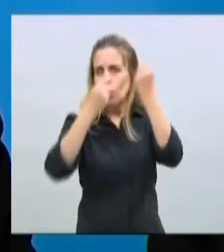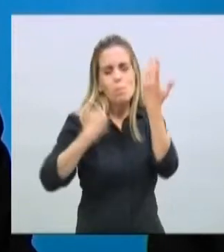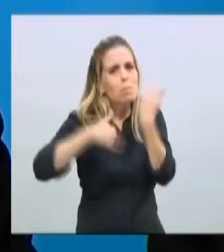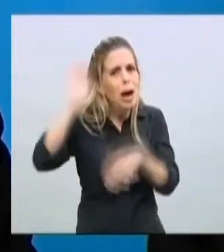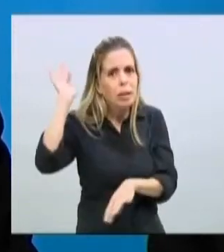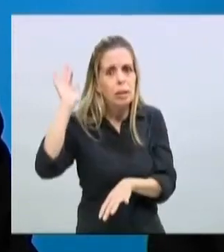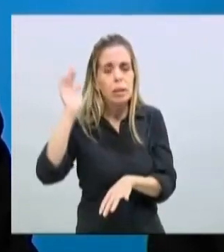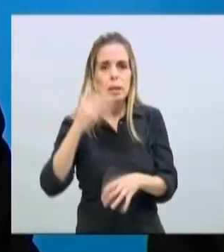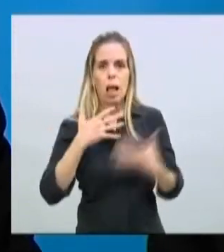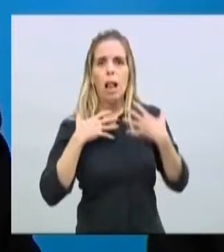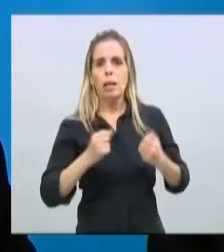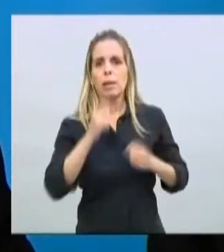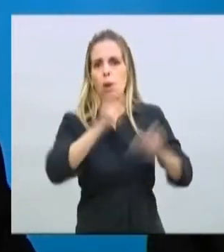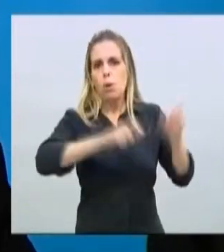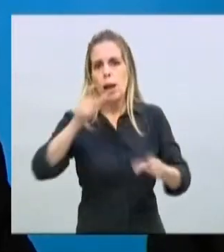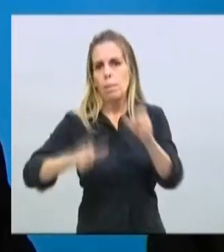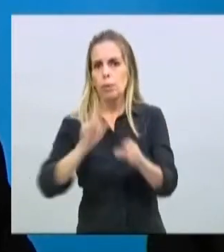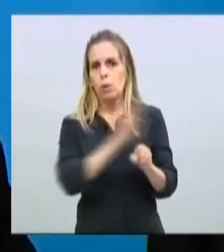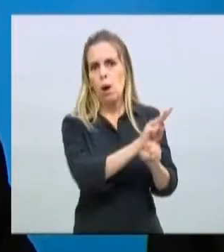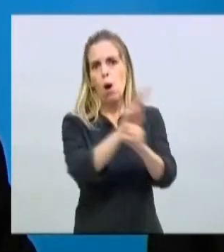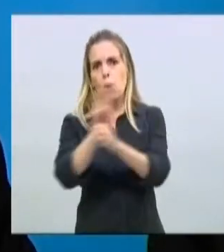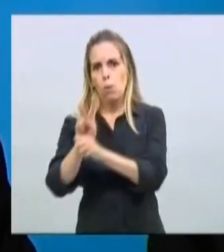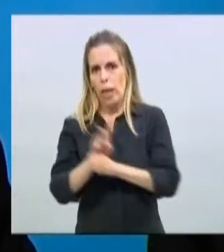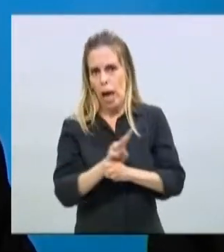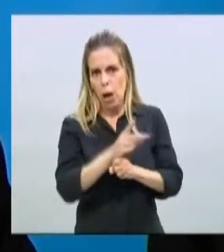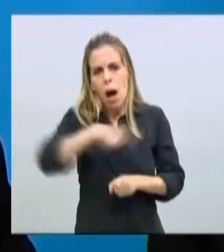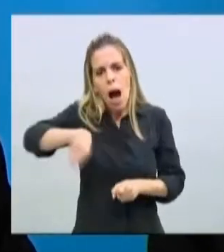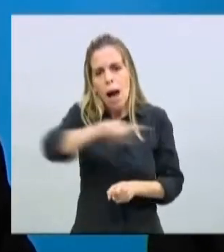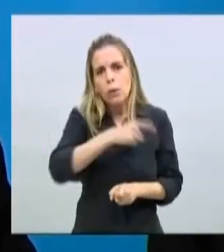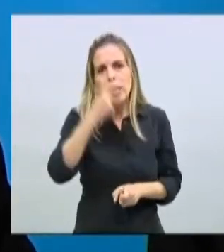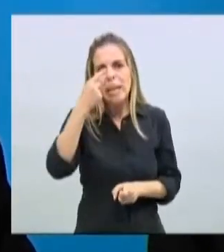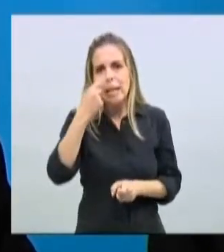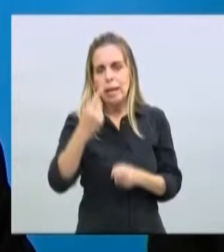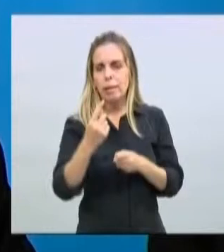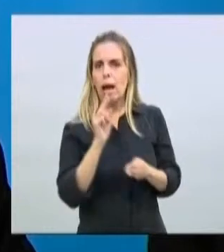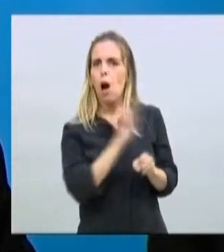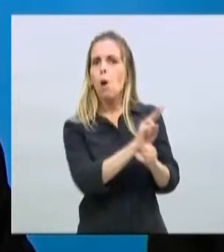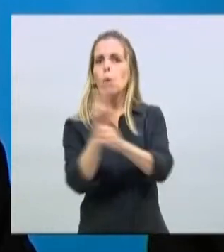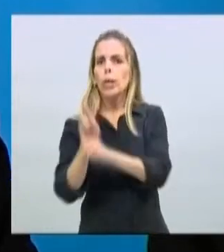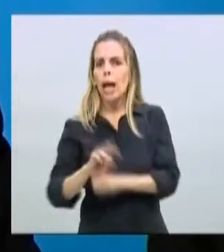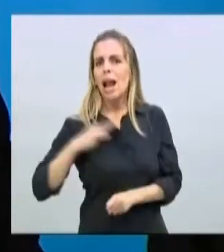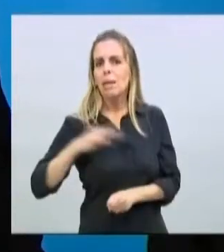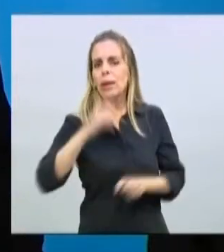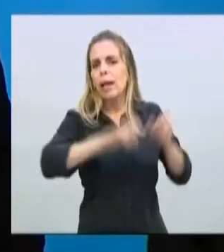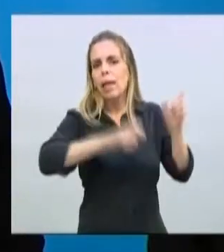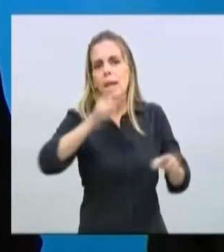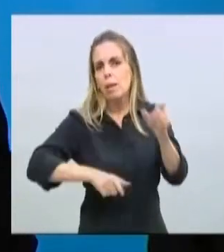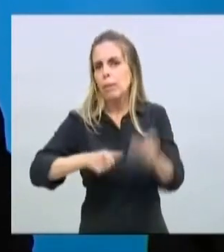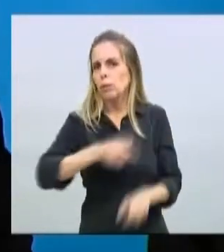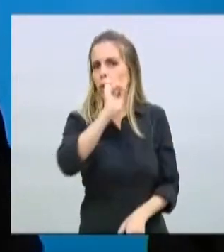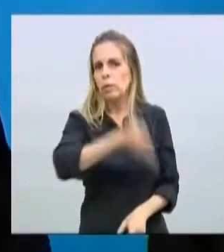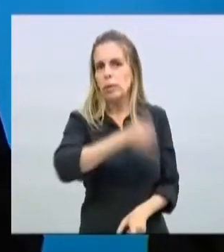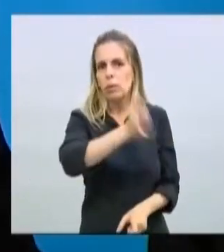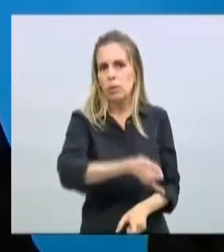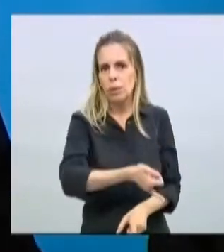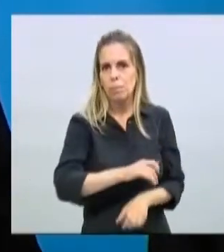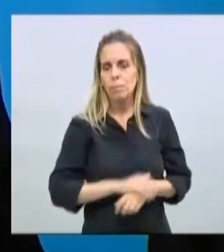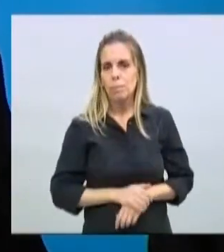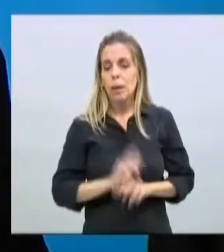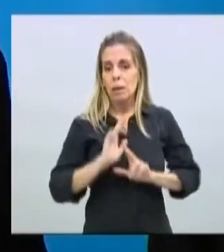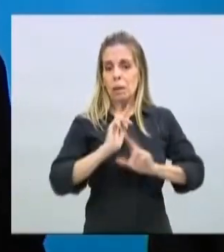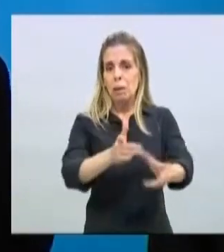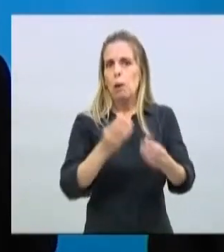gente. Que lo que más nos interesa es preservar la vida de nuestra gente. Y digo esto porque en estos